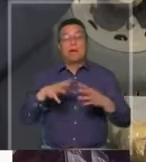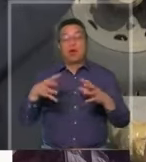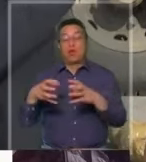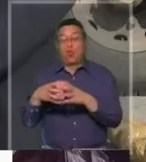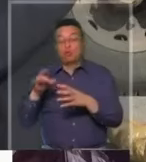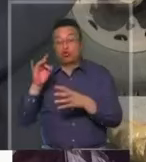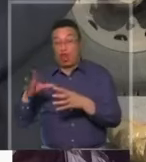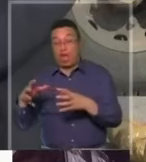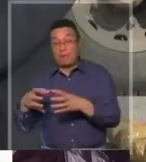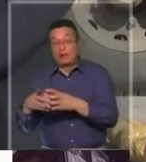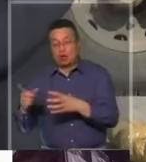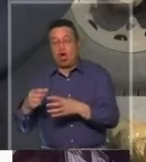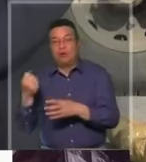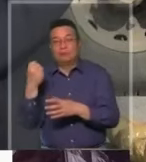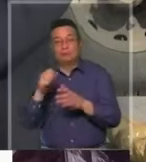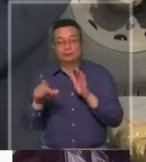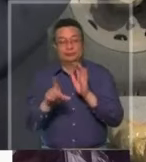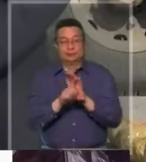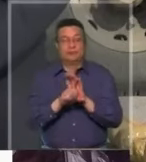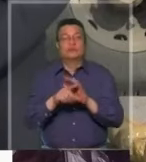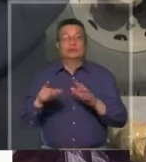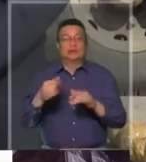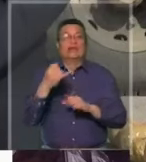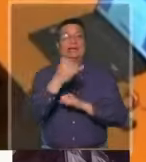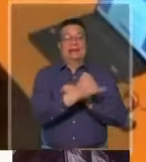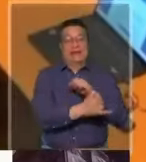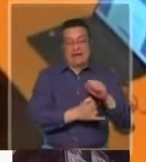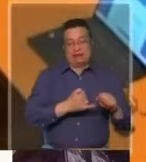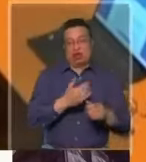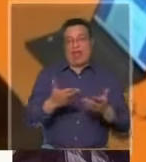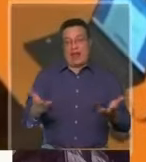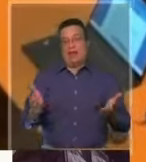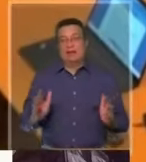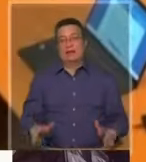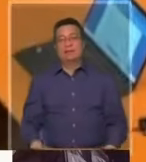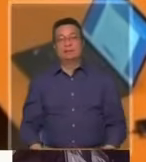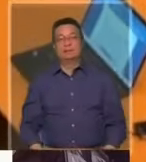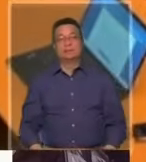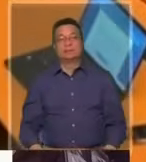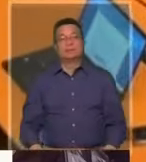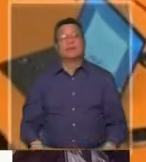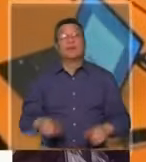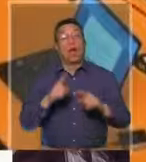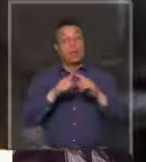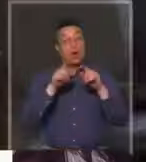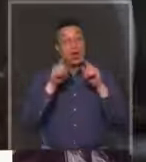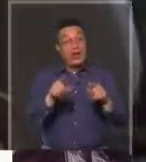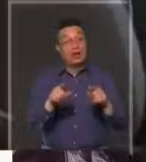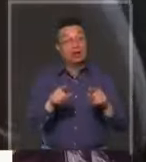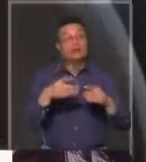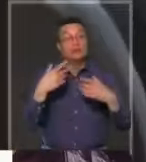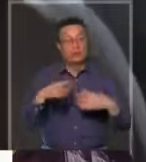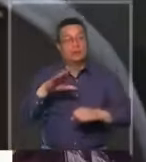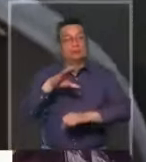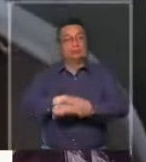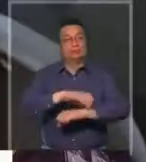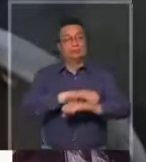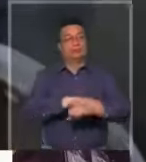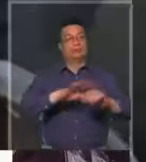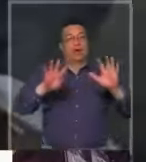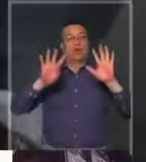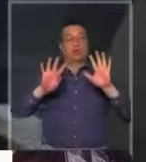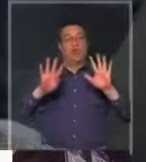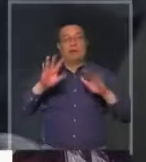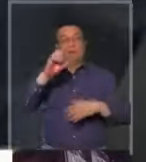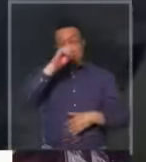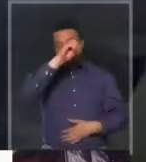personas es un delito eminentemente transnacional es por esta razón que si bien se logró detener a nueve ciudadanos